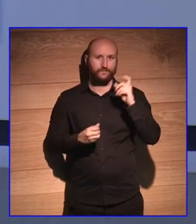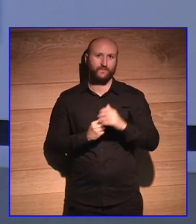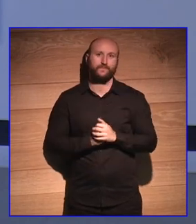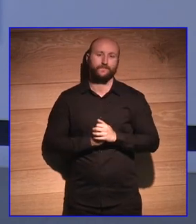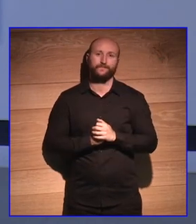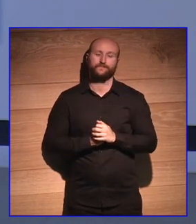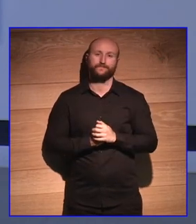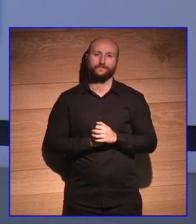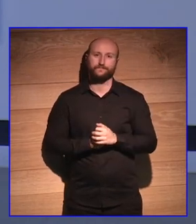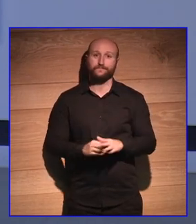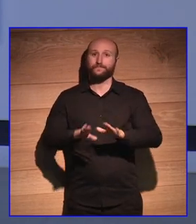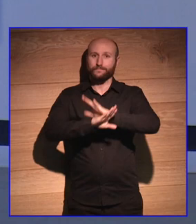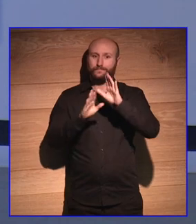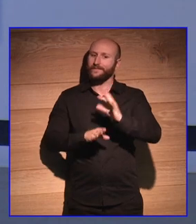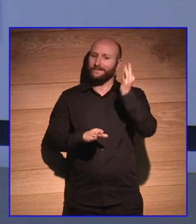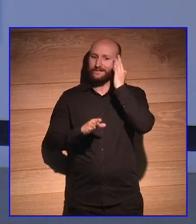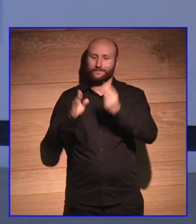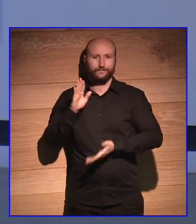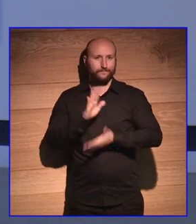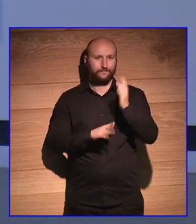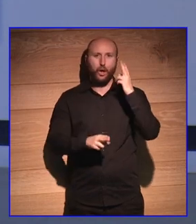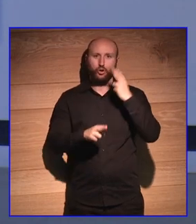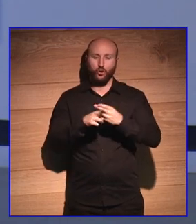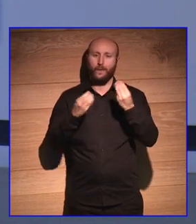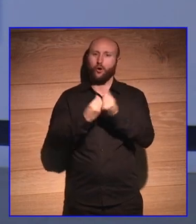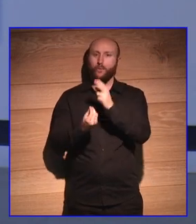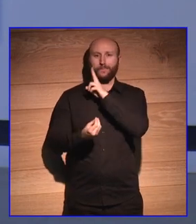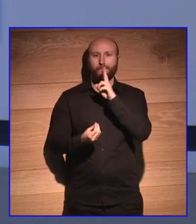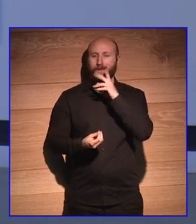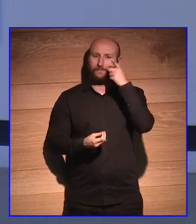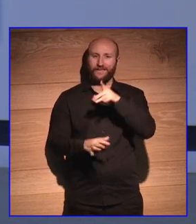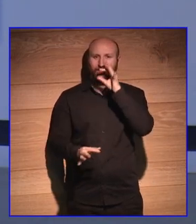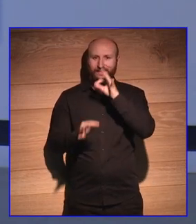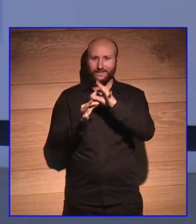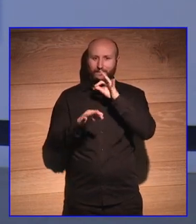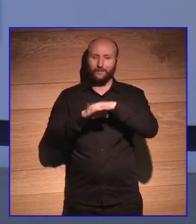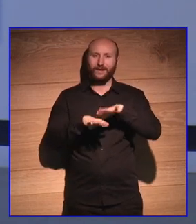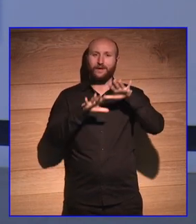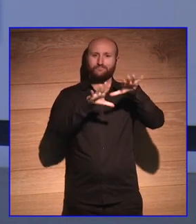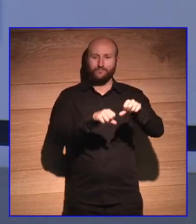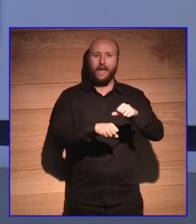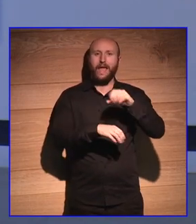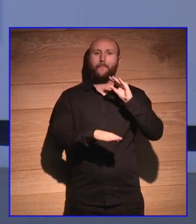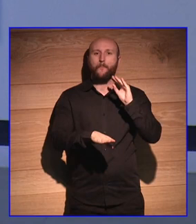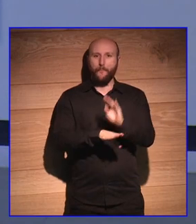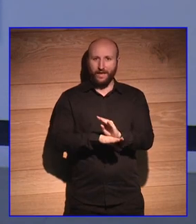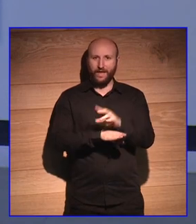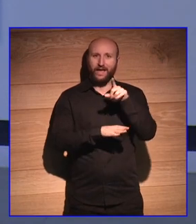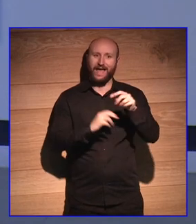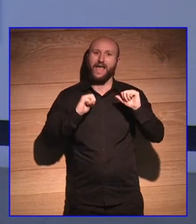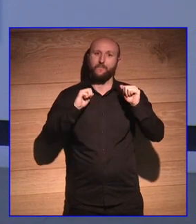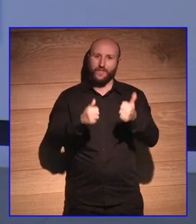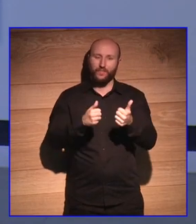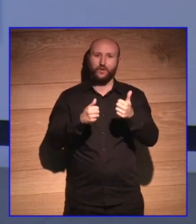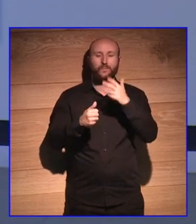fue así que la compositora viajó a roma junto a su madre en el mes de septiembre para tomar posesión de la beca y allí inició una serie de